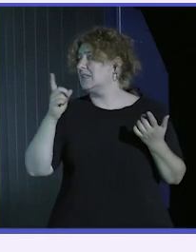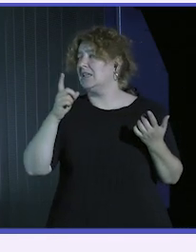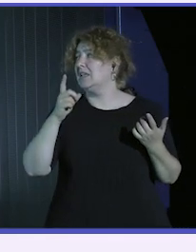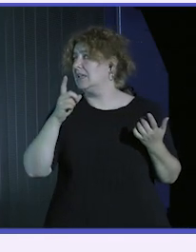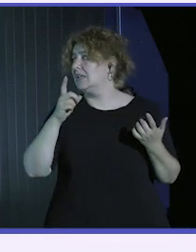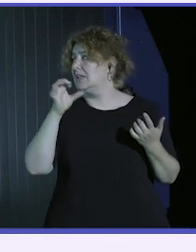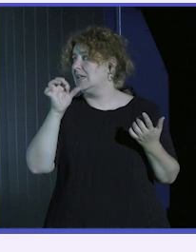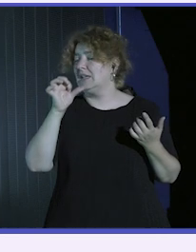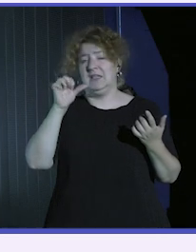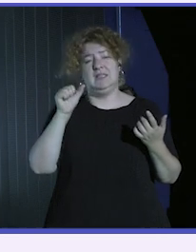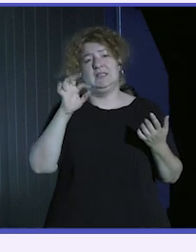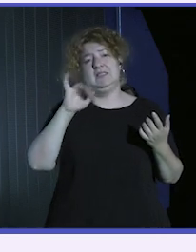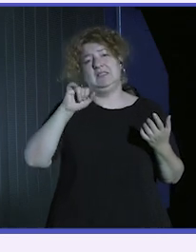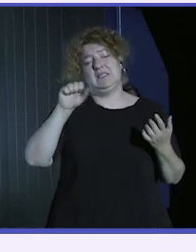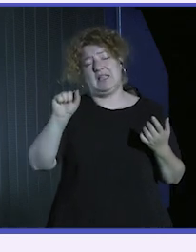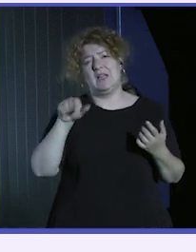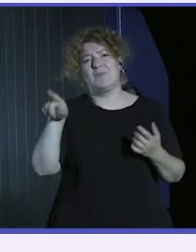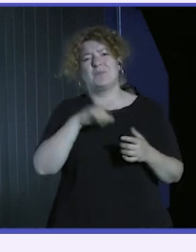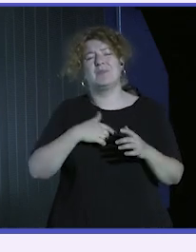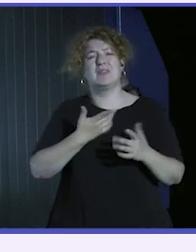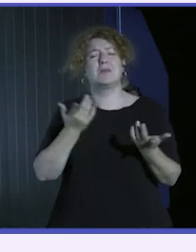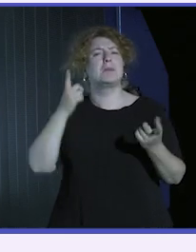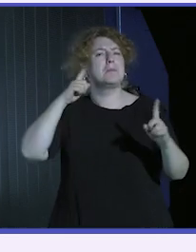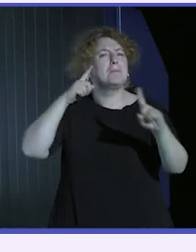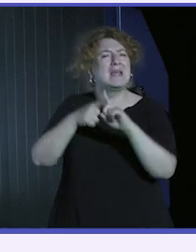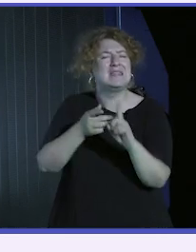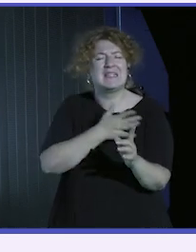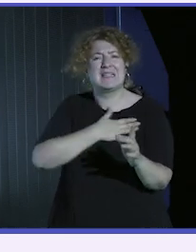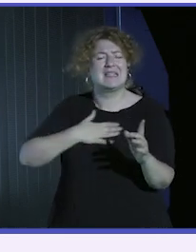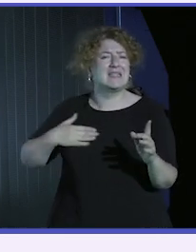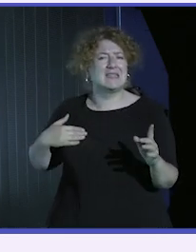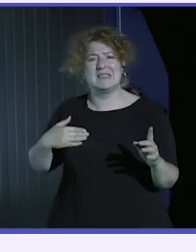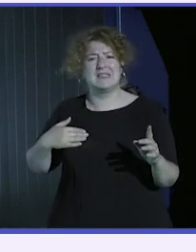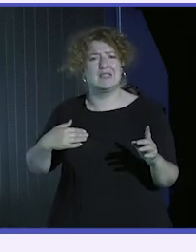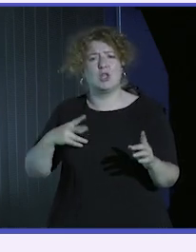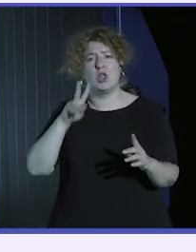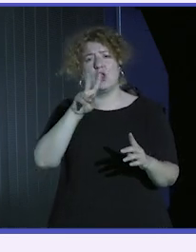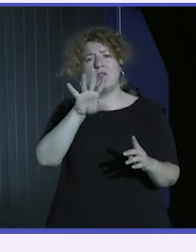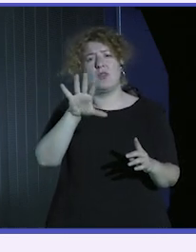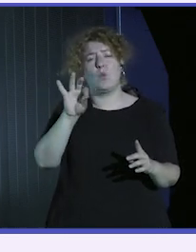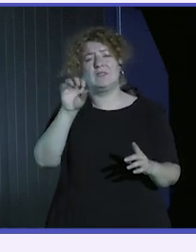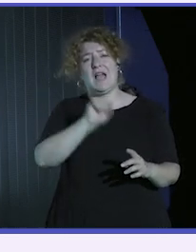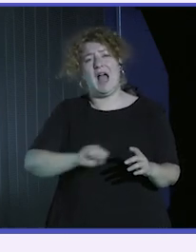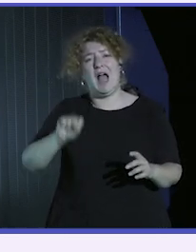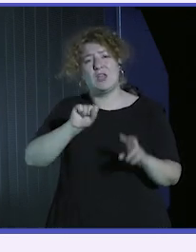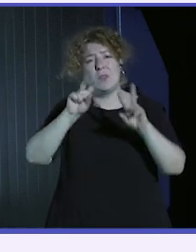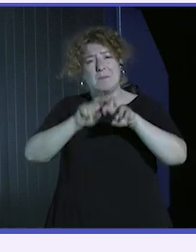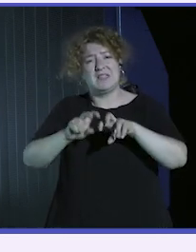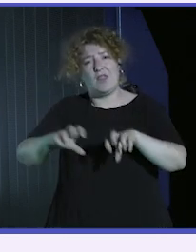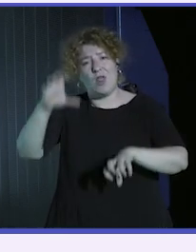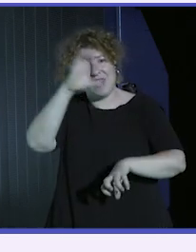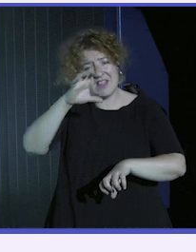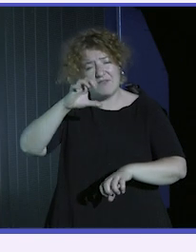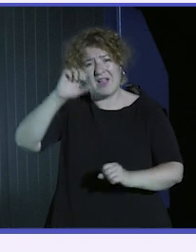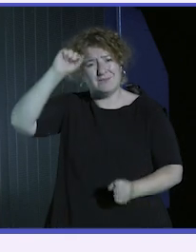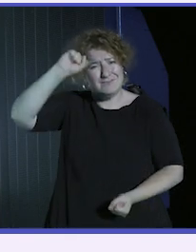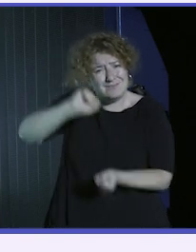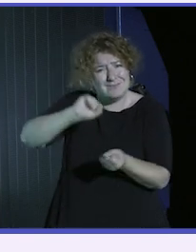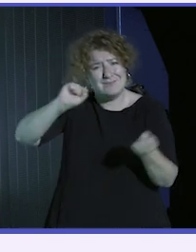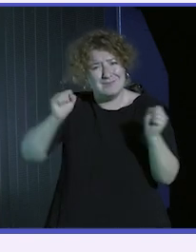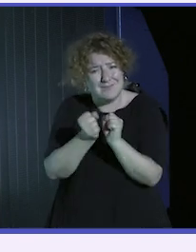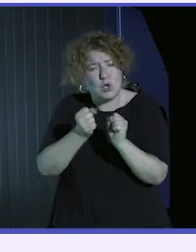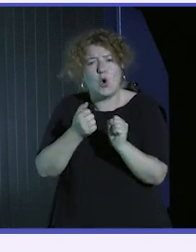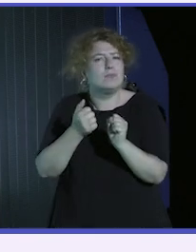Microsoft nuestra visión, nuestra intención, nuestra misión es comprimir los próximos 250 años de investigación científica en